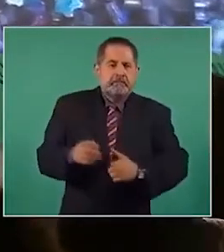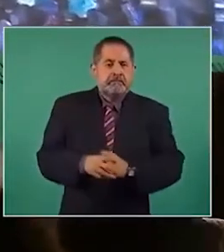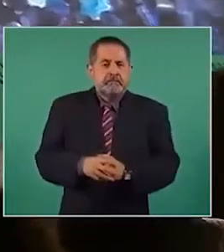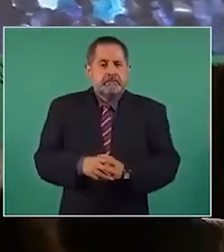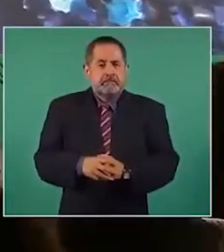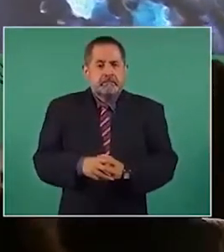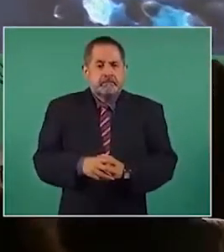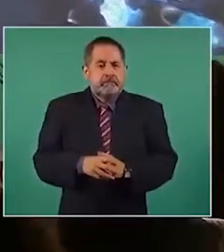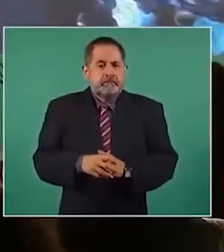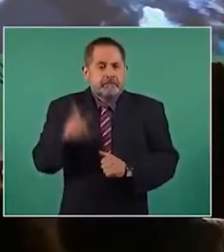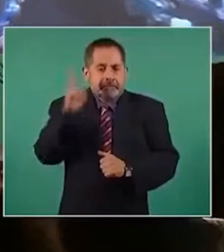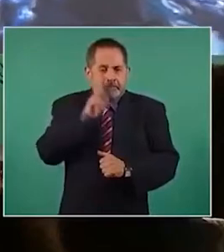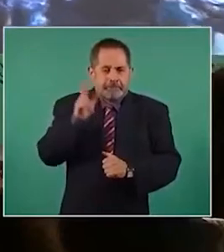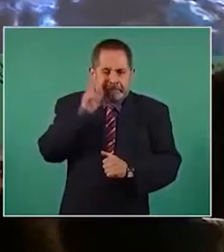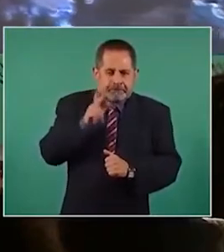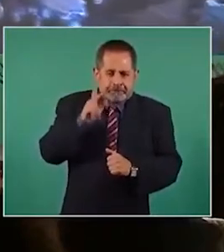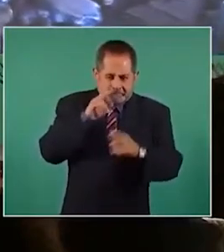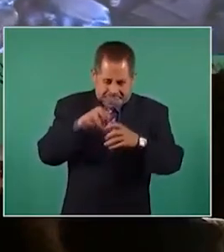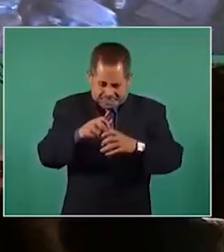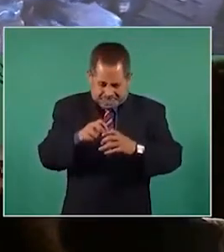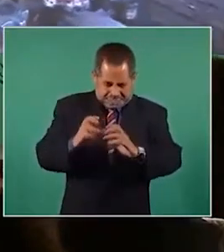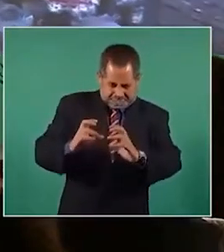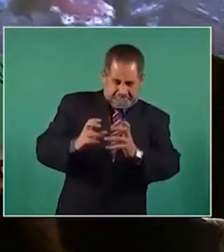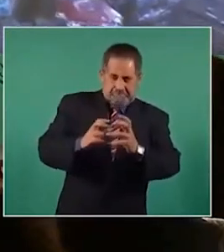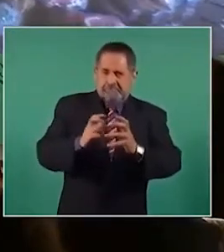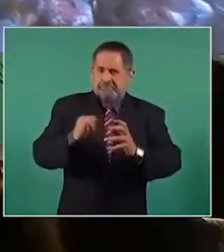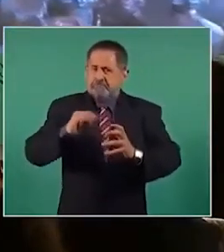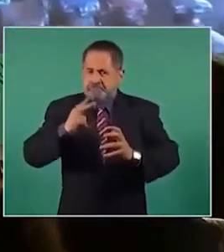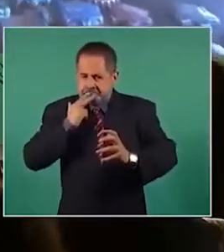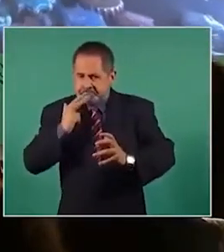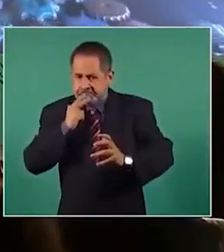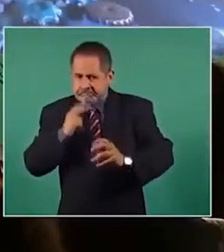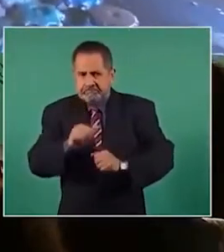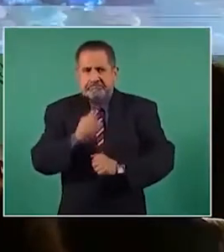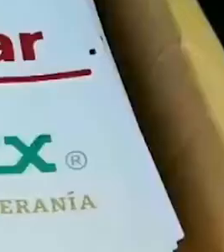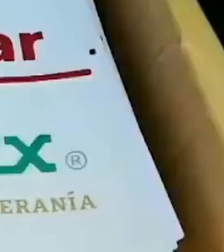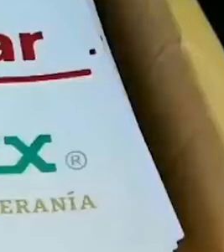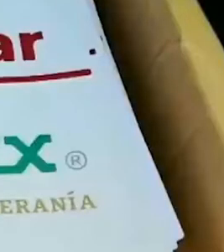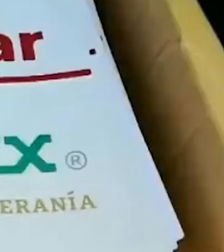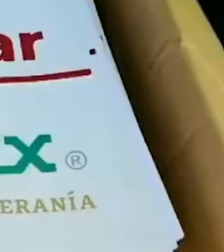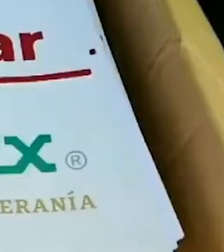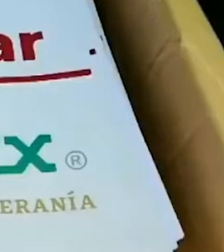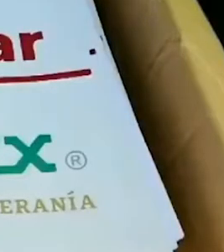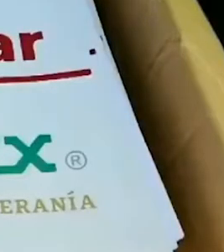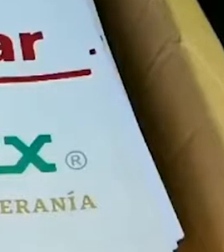Aquí estamos probando las válvulas, las que sirven y las que no sirven.